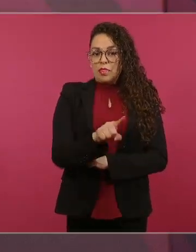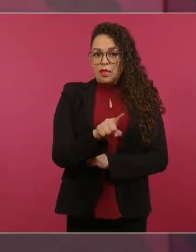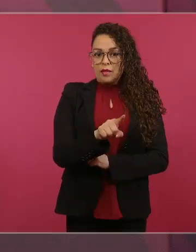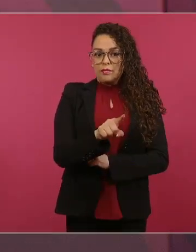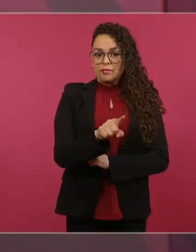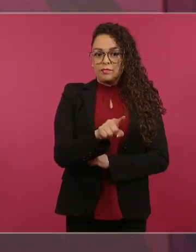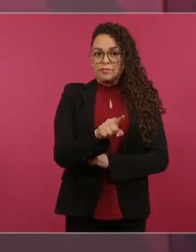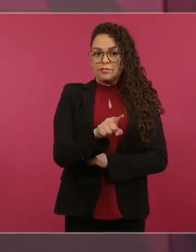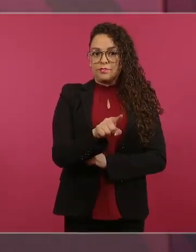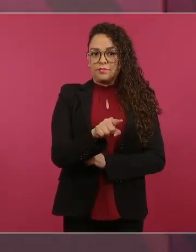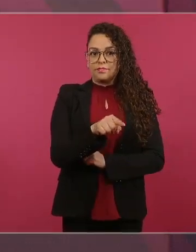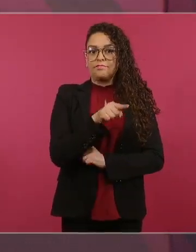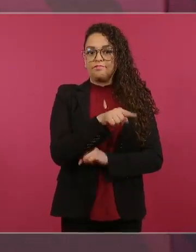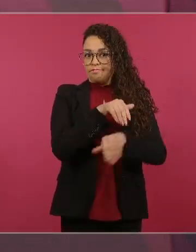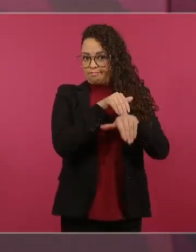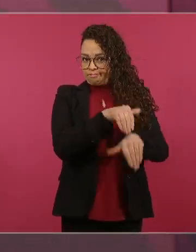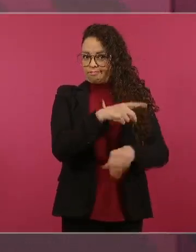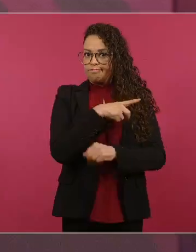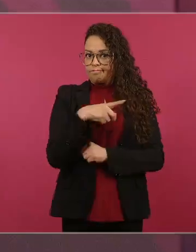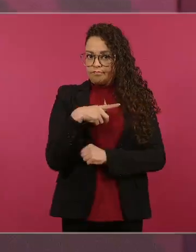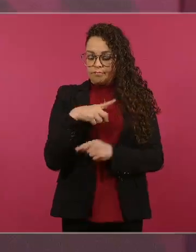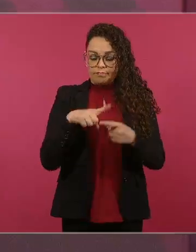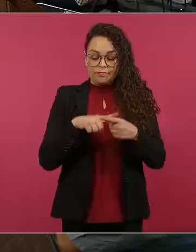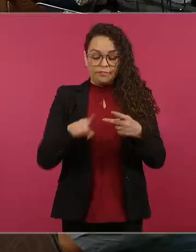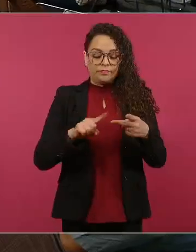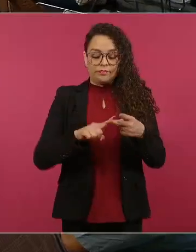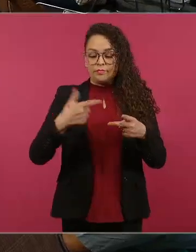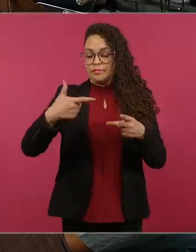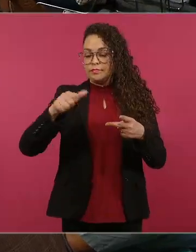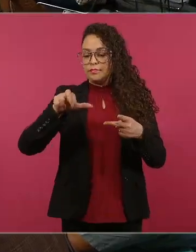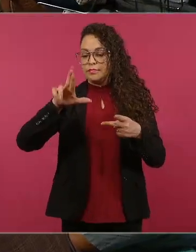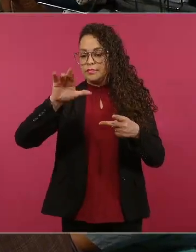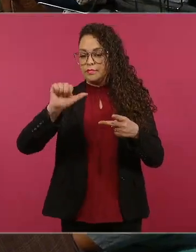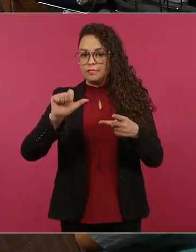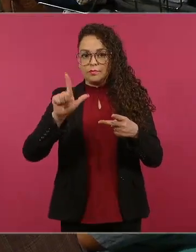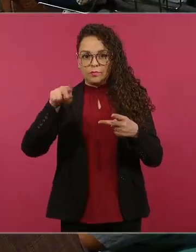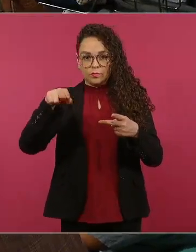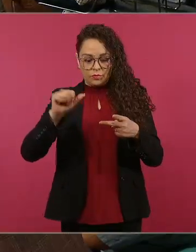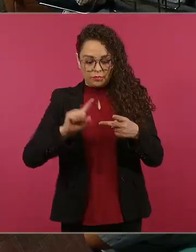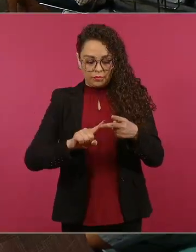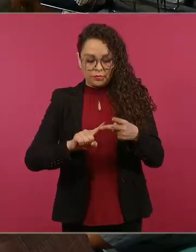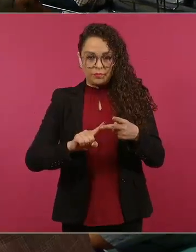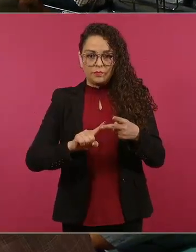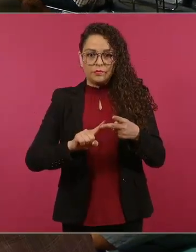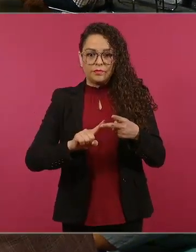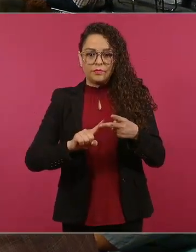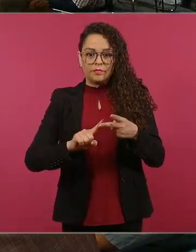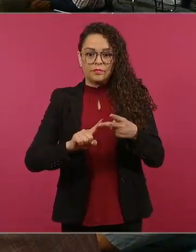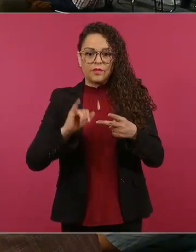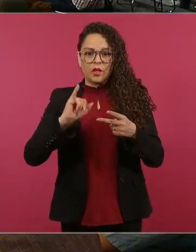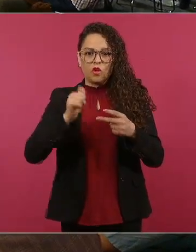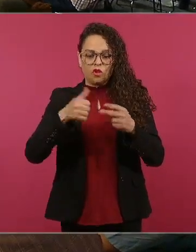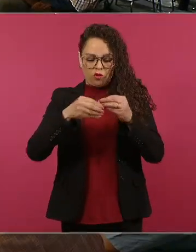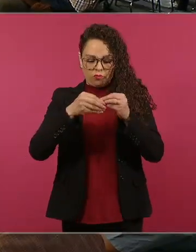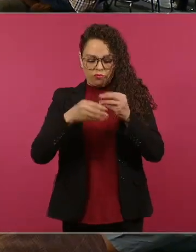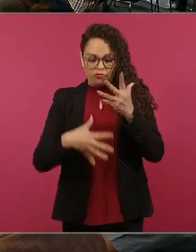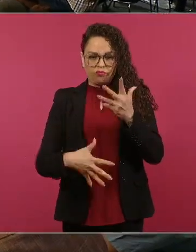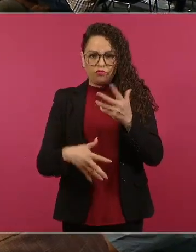a García Luna y a todos los que tenía Calderón supuestamente combatiendo el